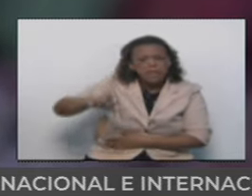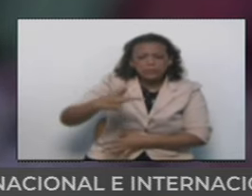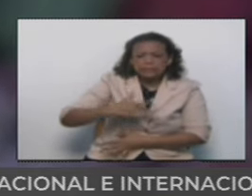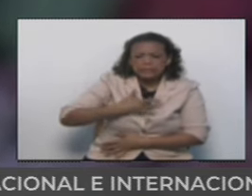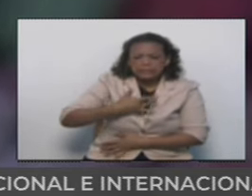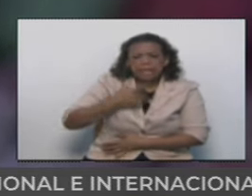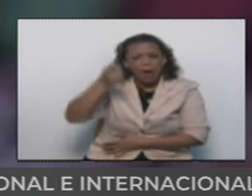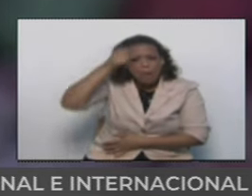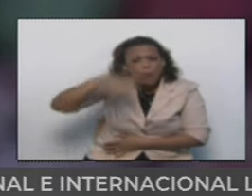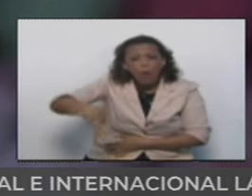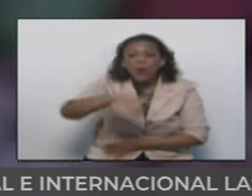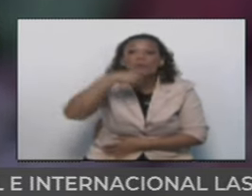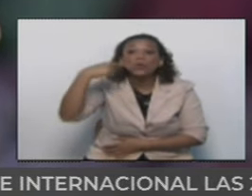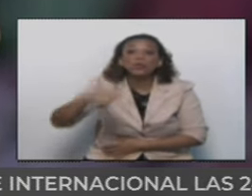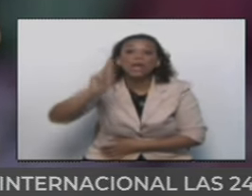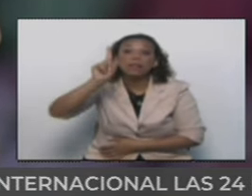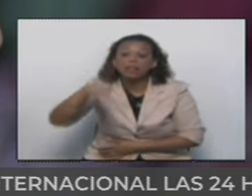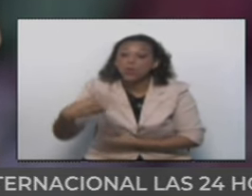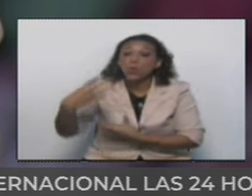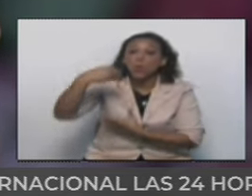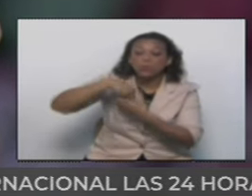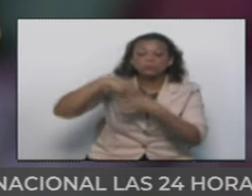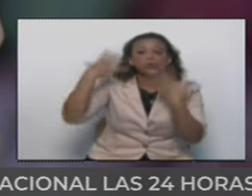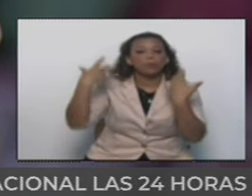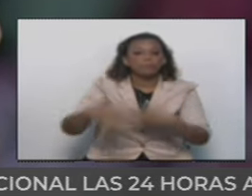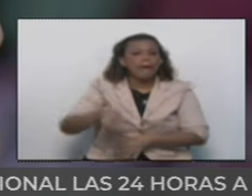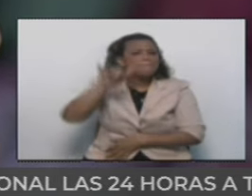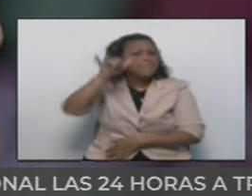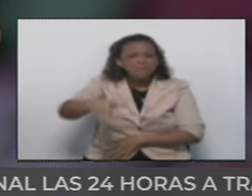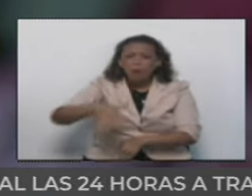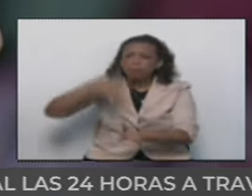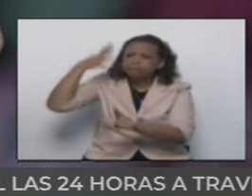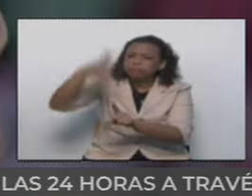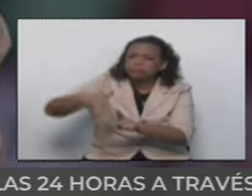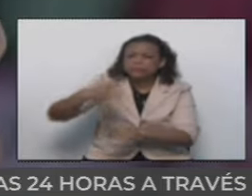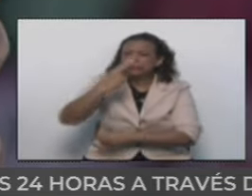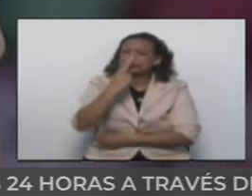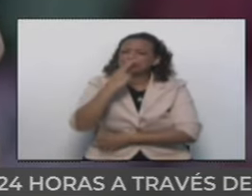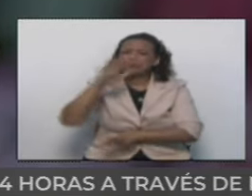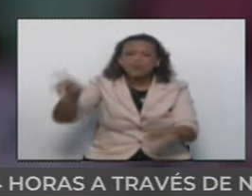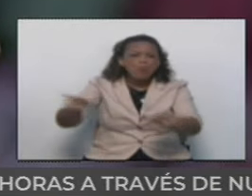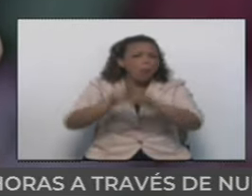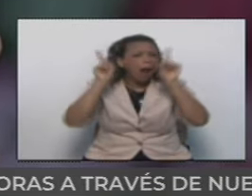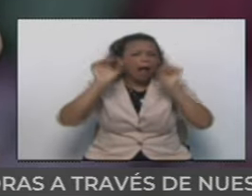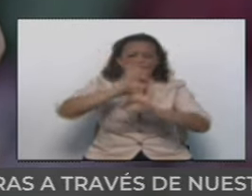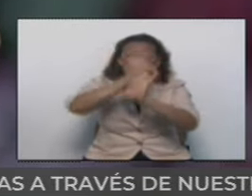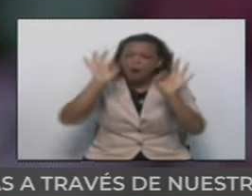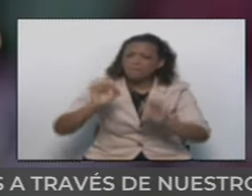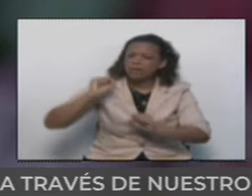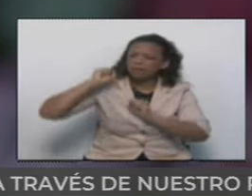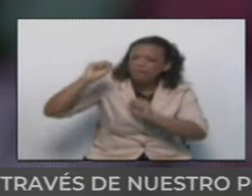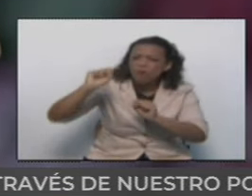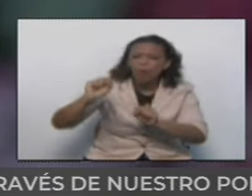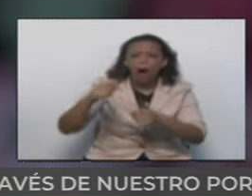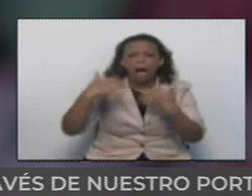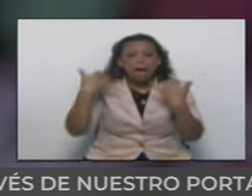al pueblo de Rusia, la misma agresión nazifascista, es la misma, al final es el mismo plan